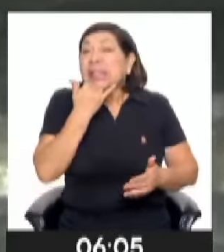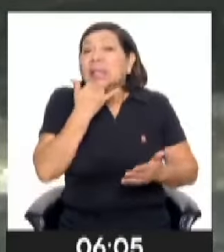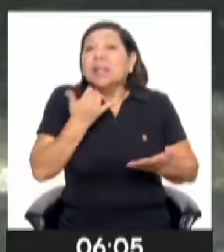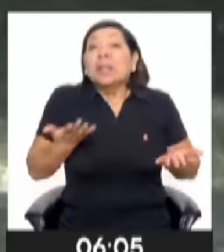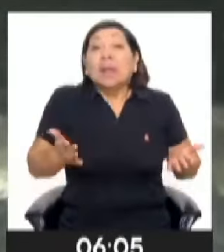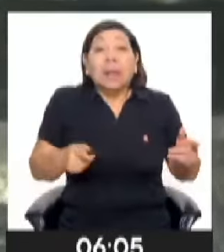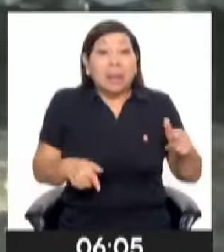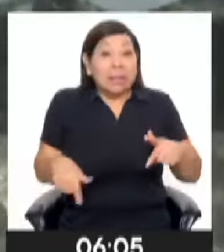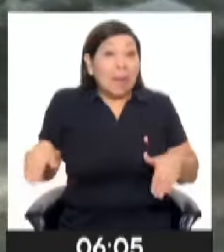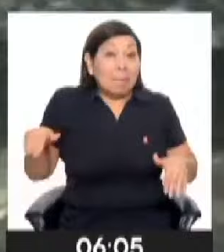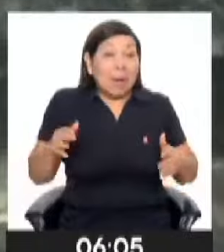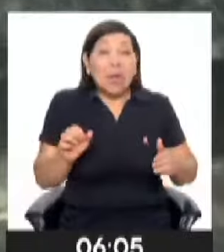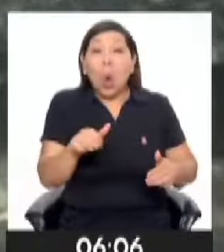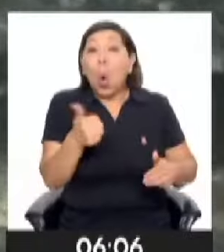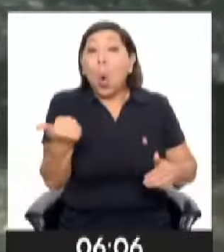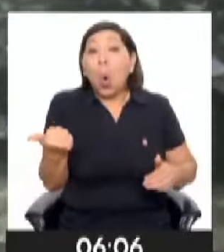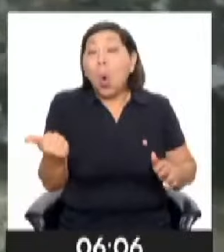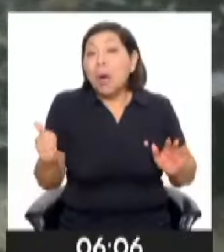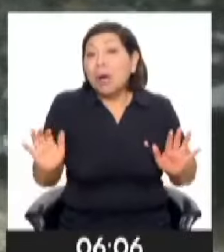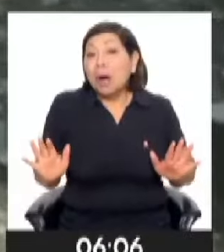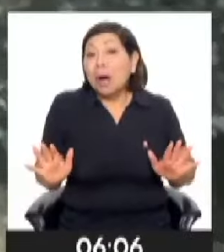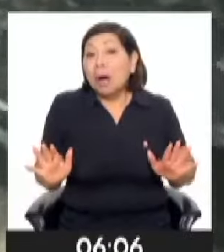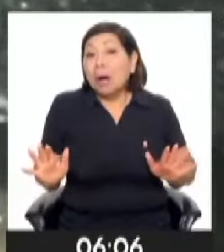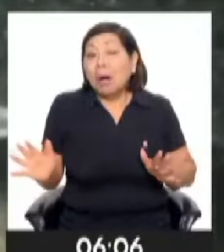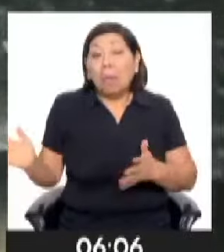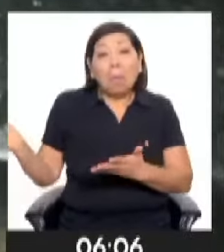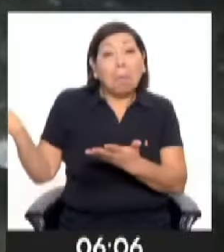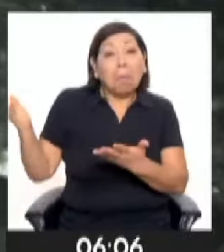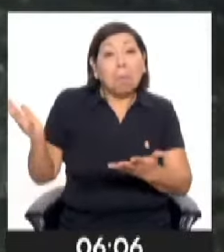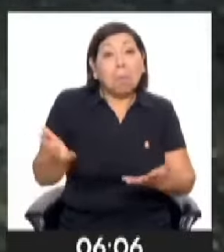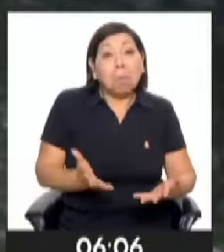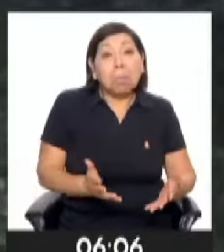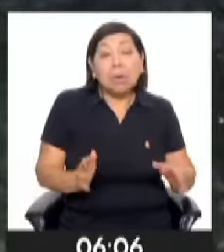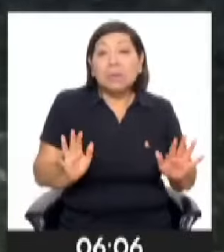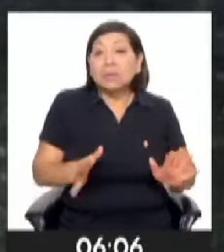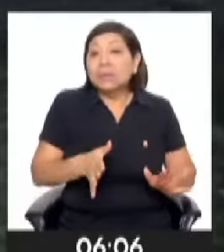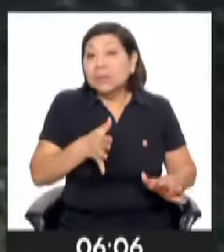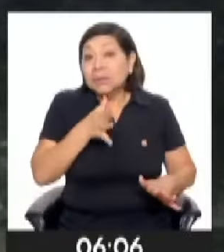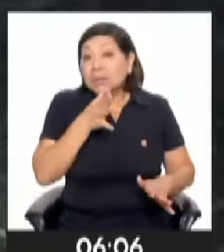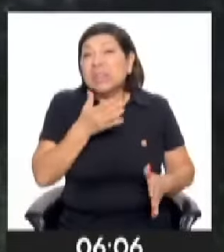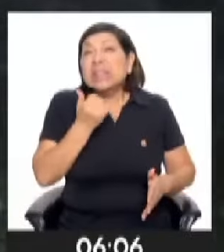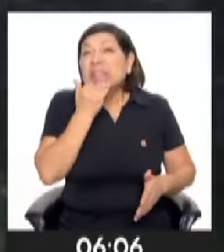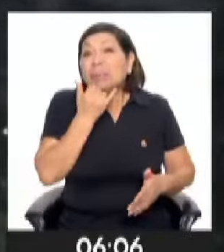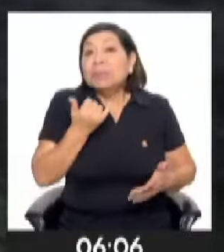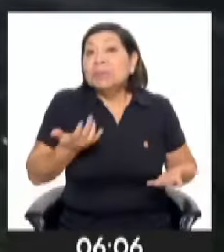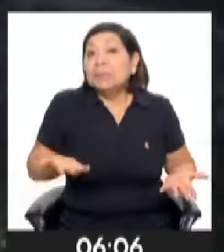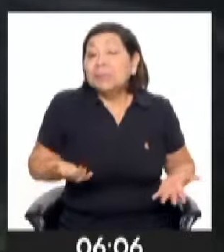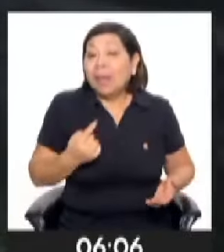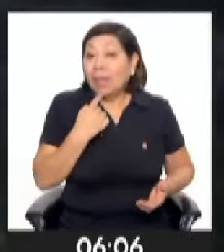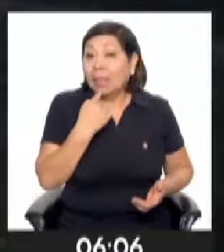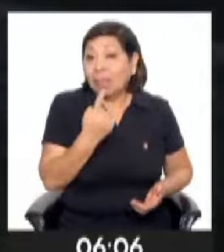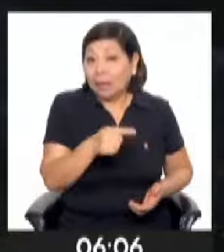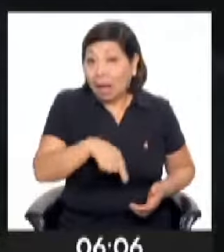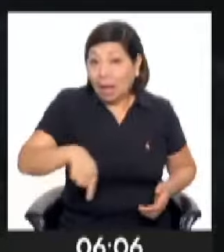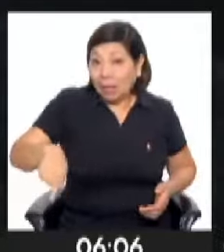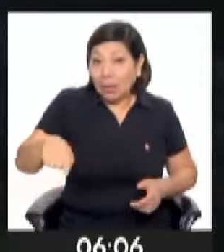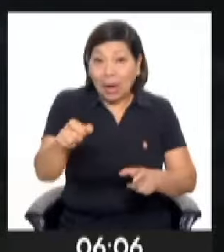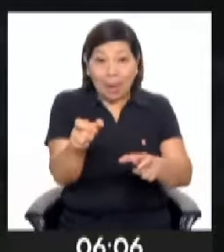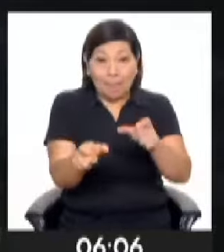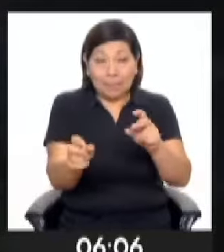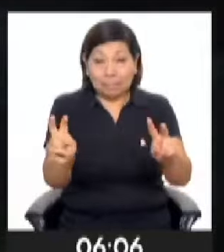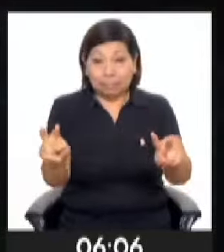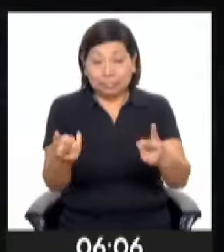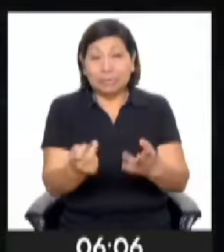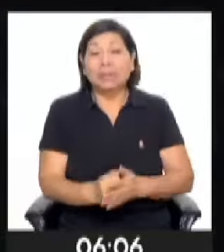en esta playa o ha venido, las aguas lo han traído hasta este punto. Así que la invocación nuevamente, compañeros,